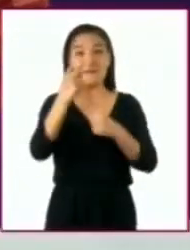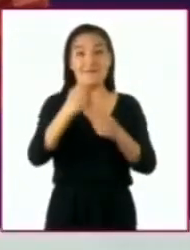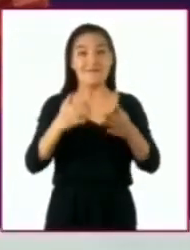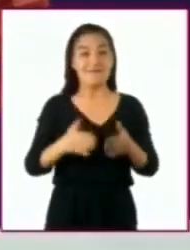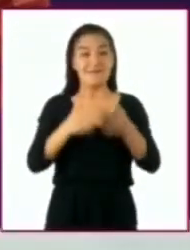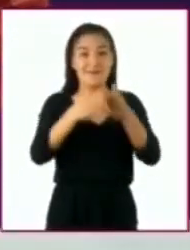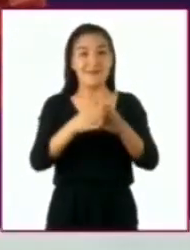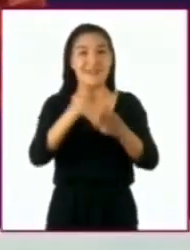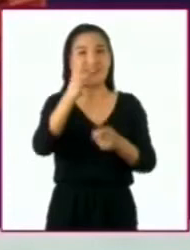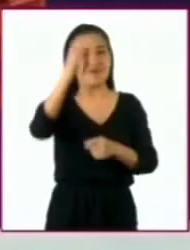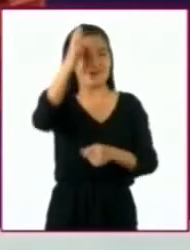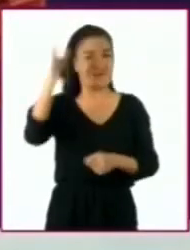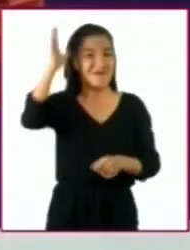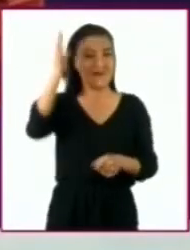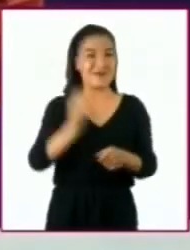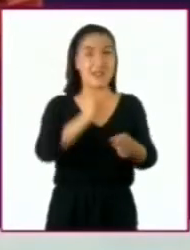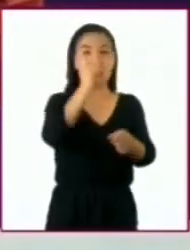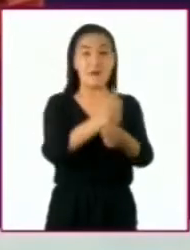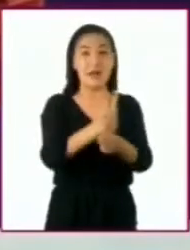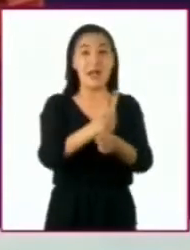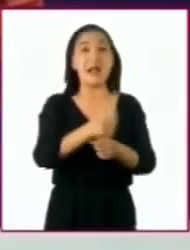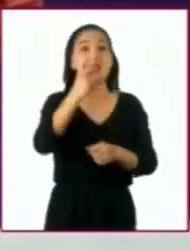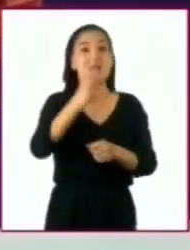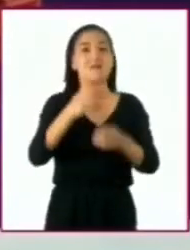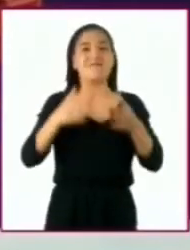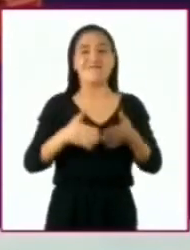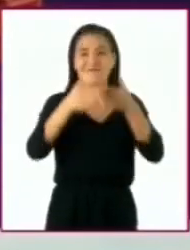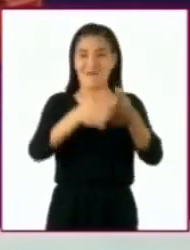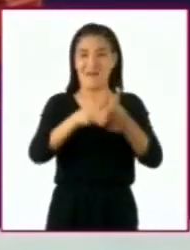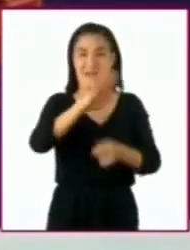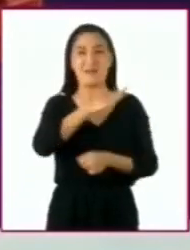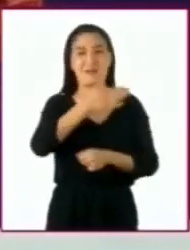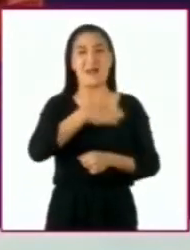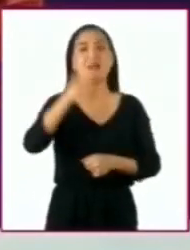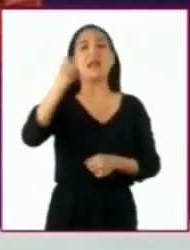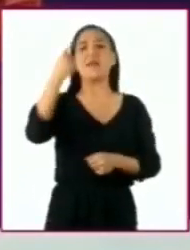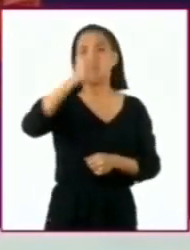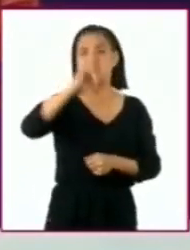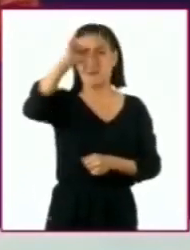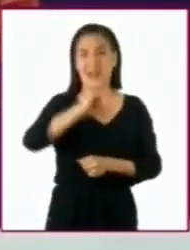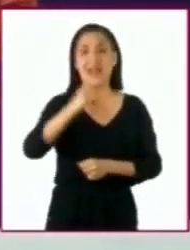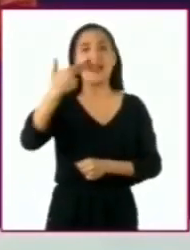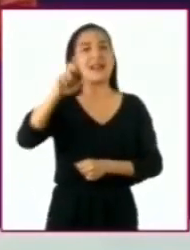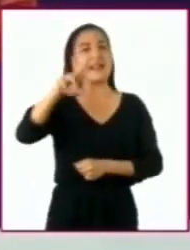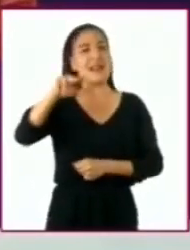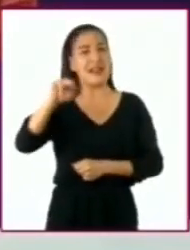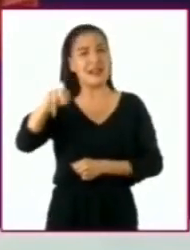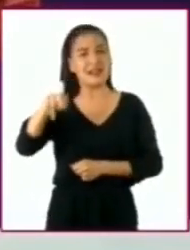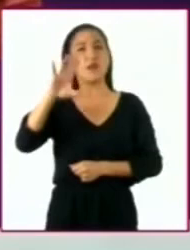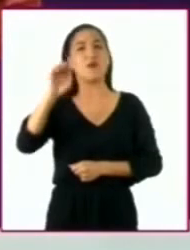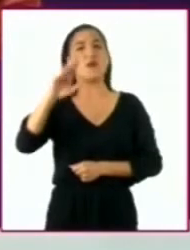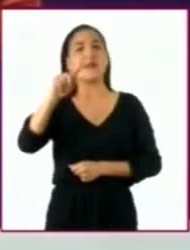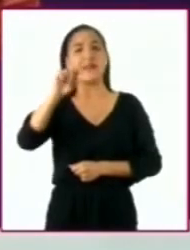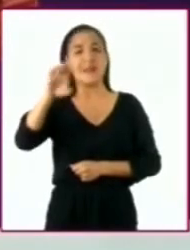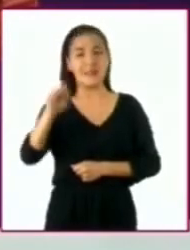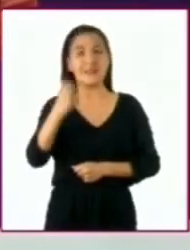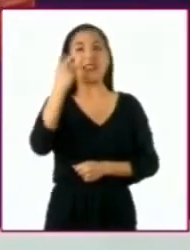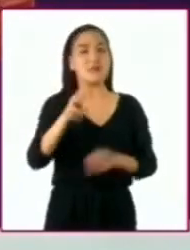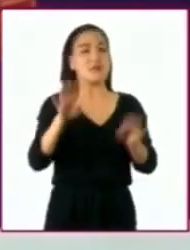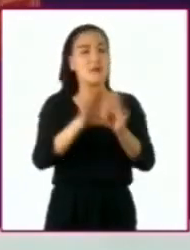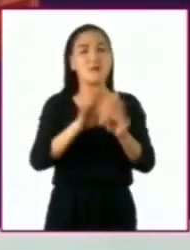Tenochtitlan, los españoles, comandados por Hernán Cortés, se repartieron las riquezas que obtuvieron de los pueblos